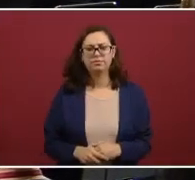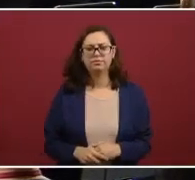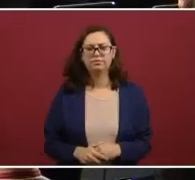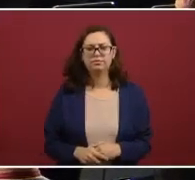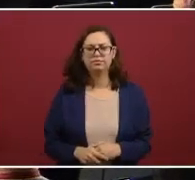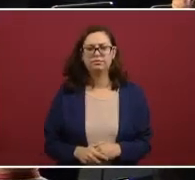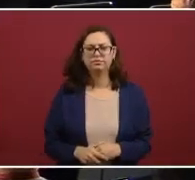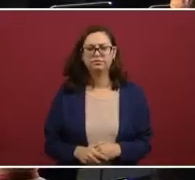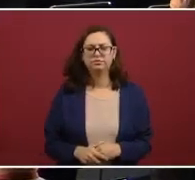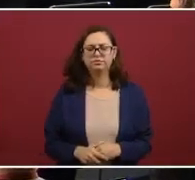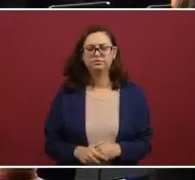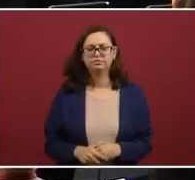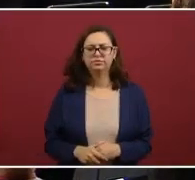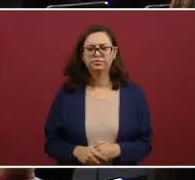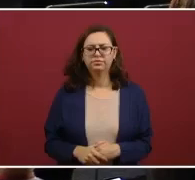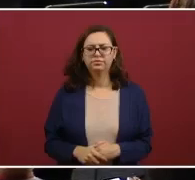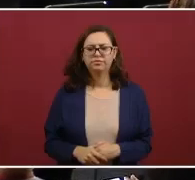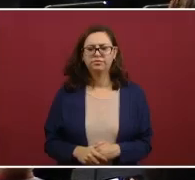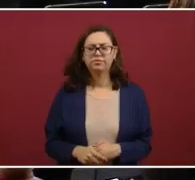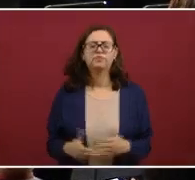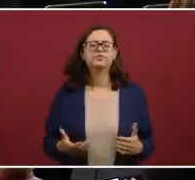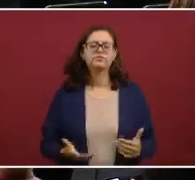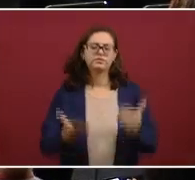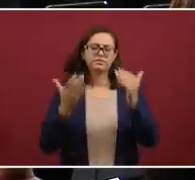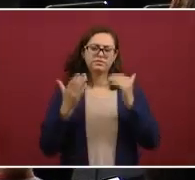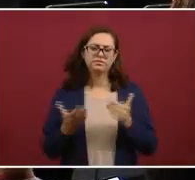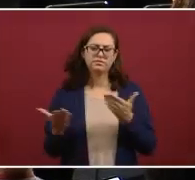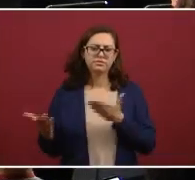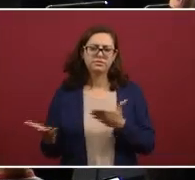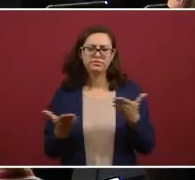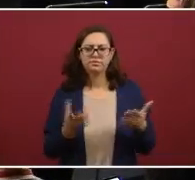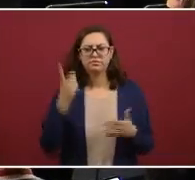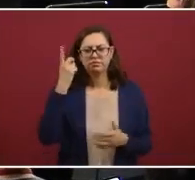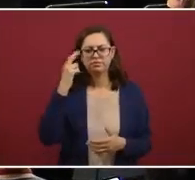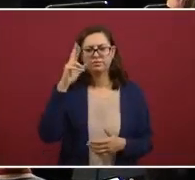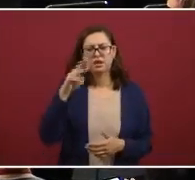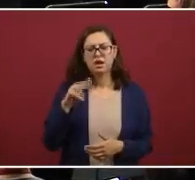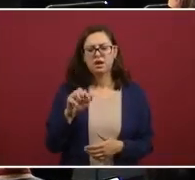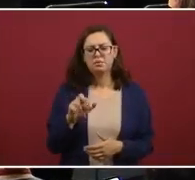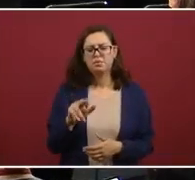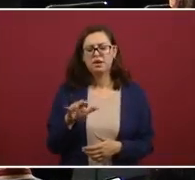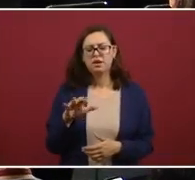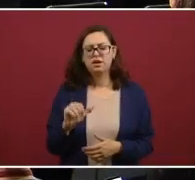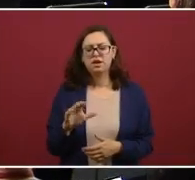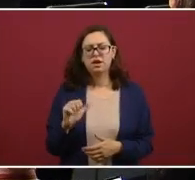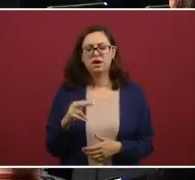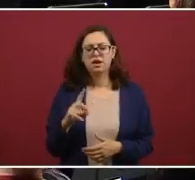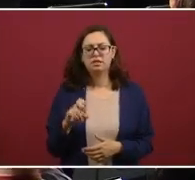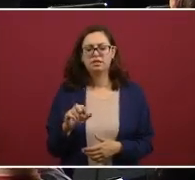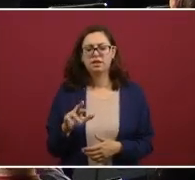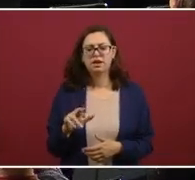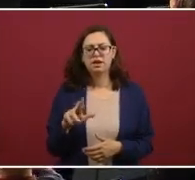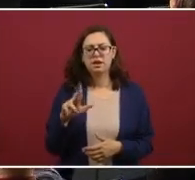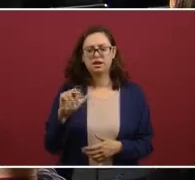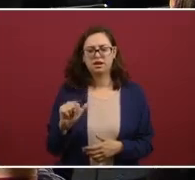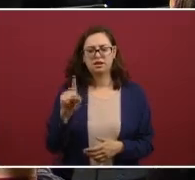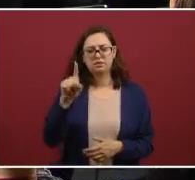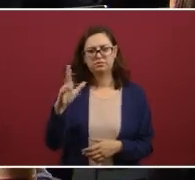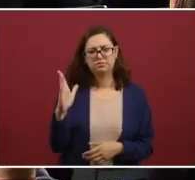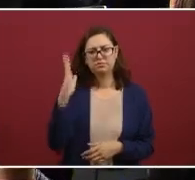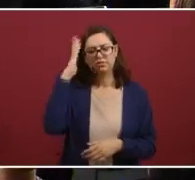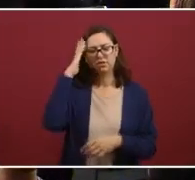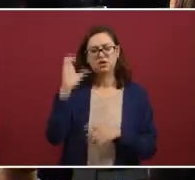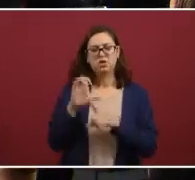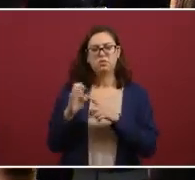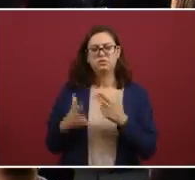Y a continuación, escucharemos a la doctora María Candelaria Ochoa Ábalos, titular de la Comisión